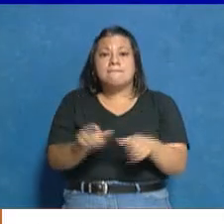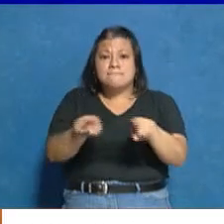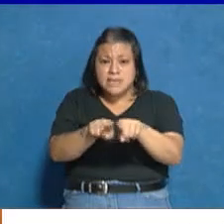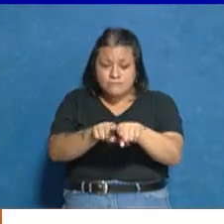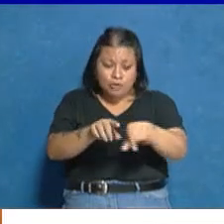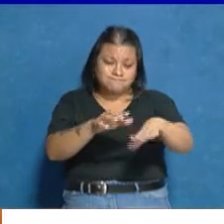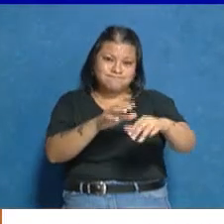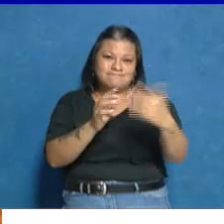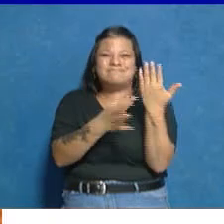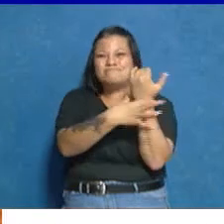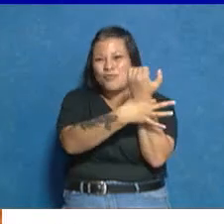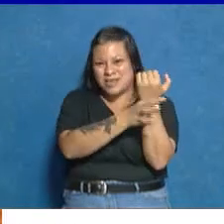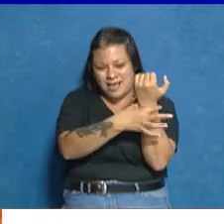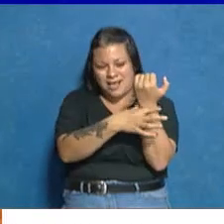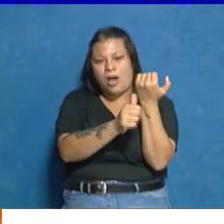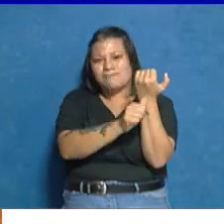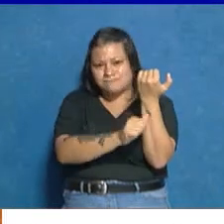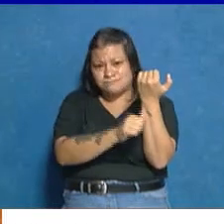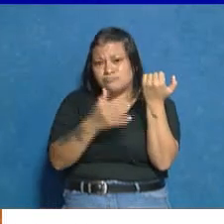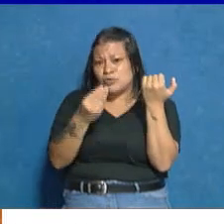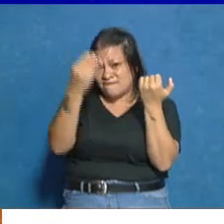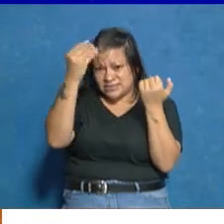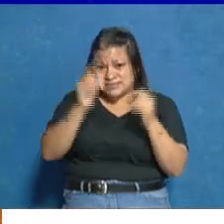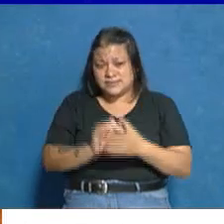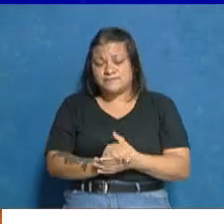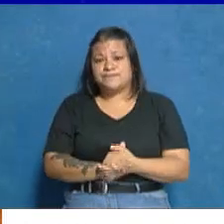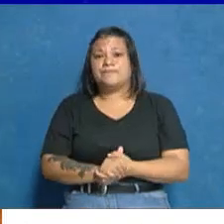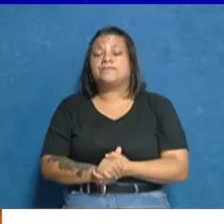muñeca u otras veces. Pero